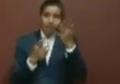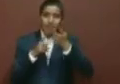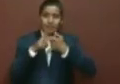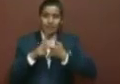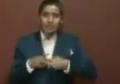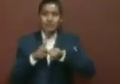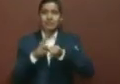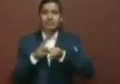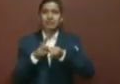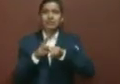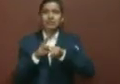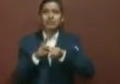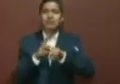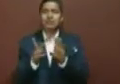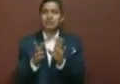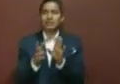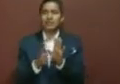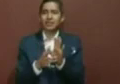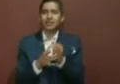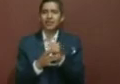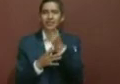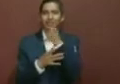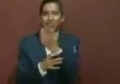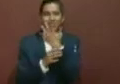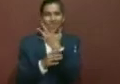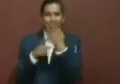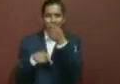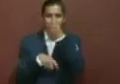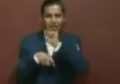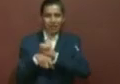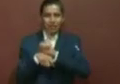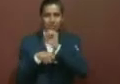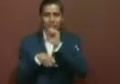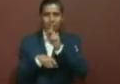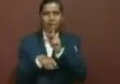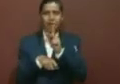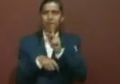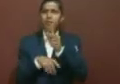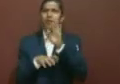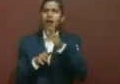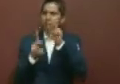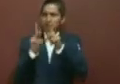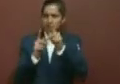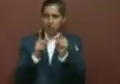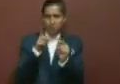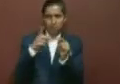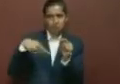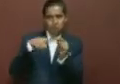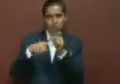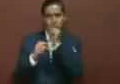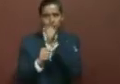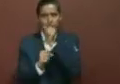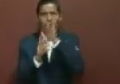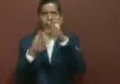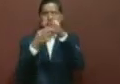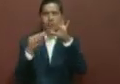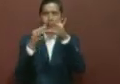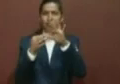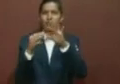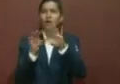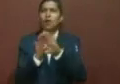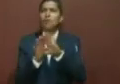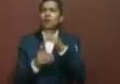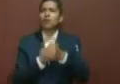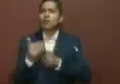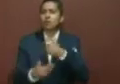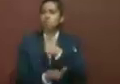iniciar, a propósito de lo que referías del secretario, él platicó con ustedes y les dijo cómo está la cosa. Por cierto, díganme qué les